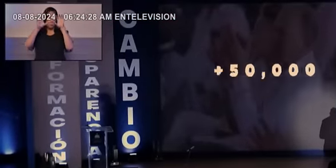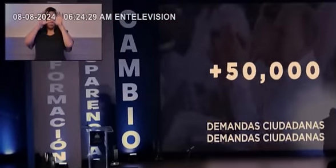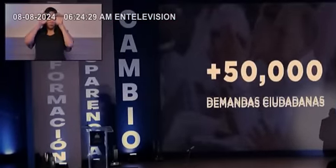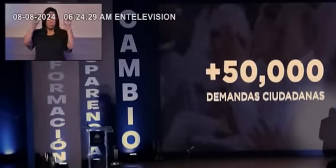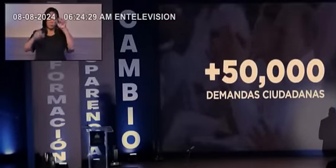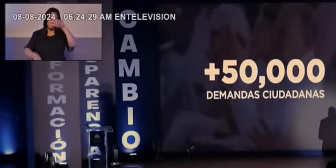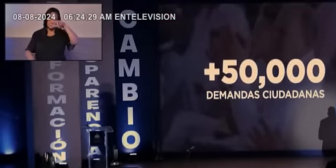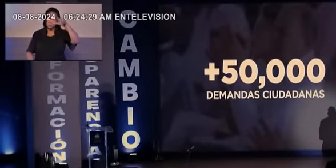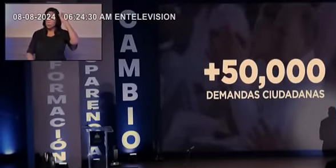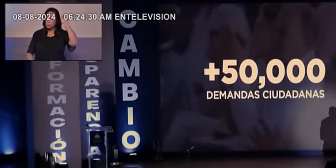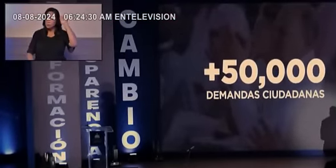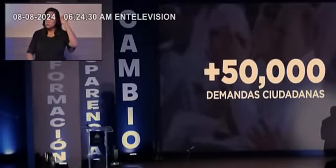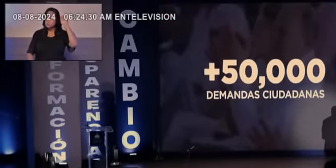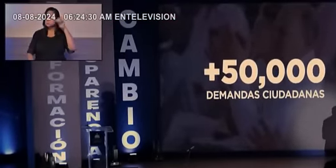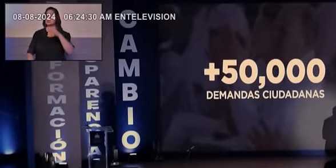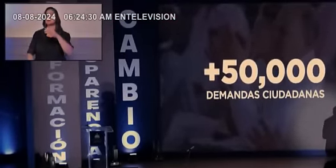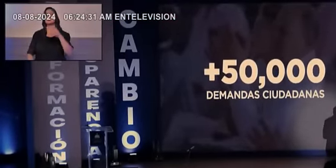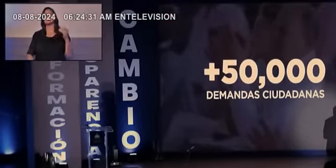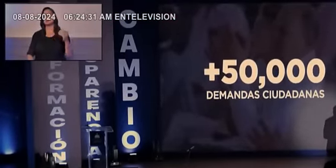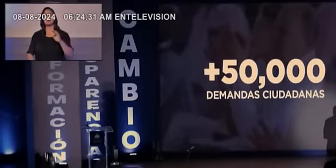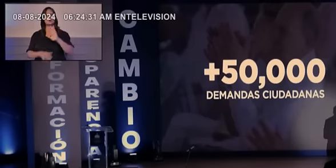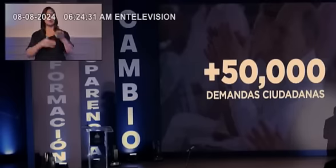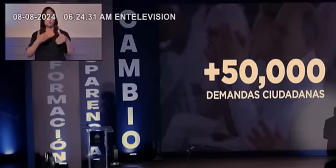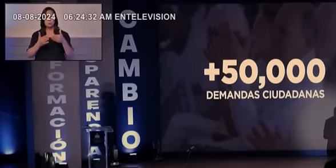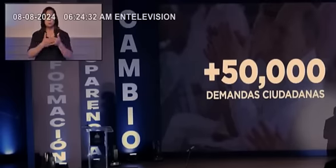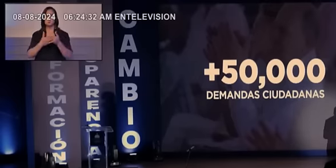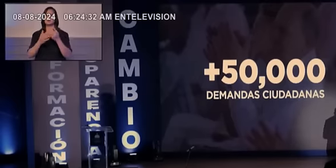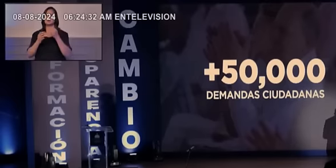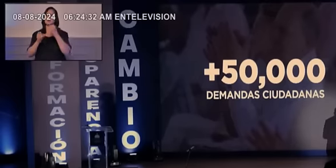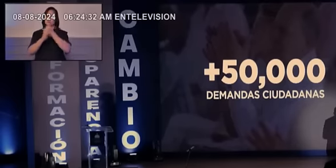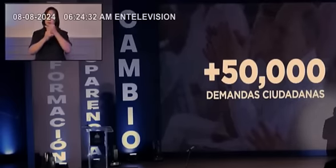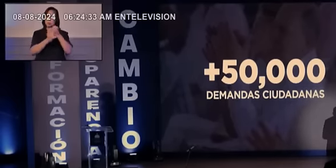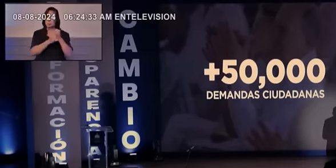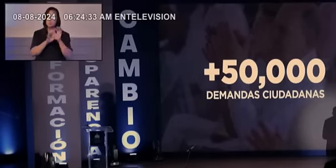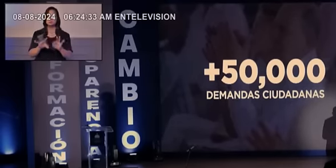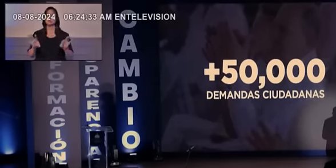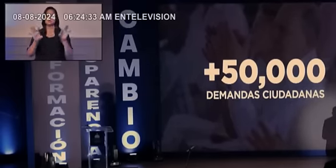siente. No, realmente sabemos que no. Bueno.